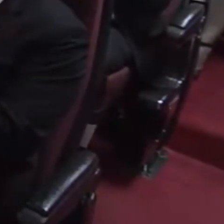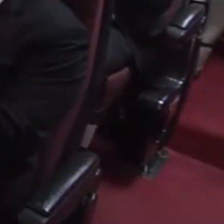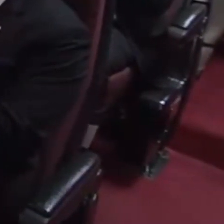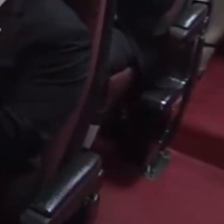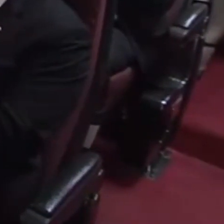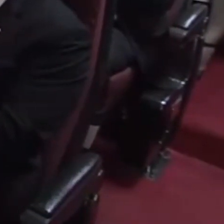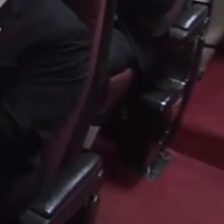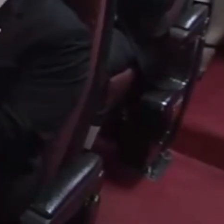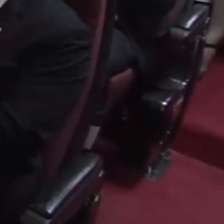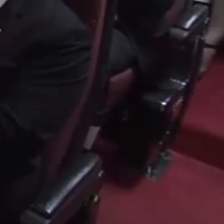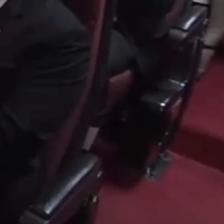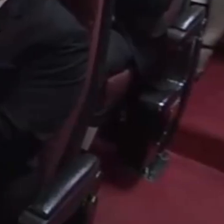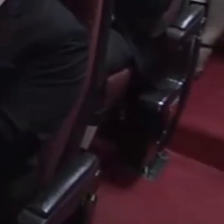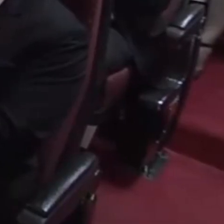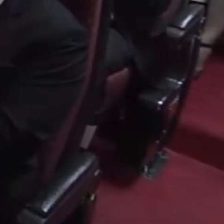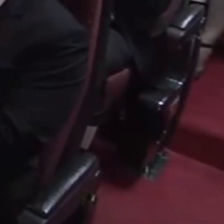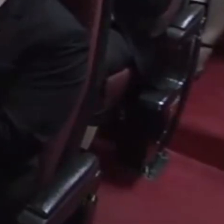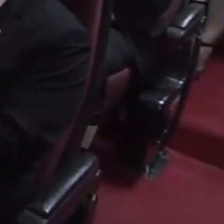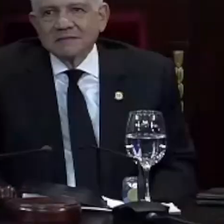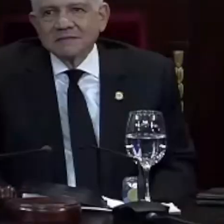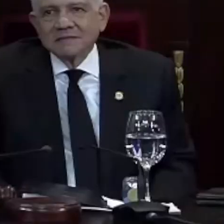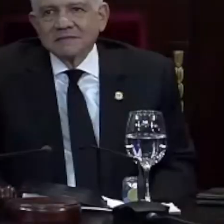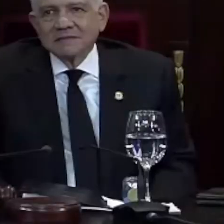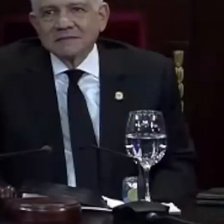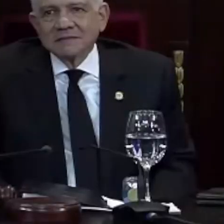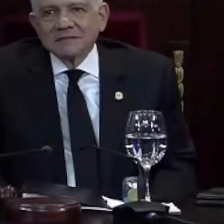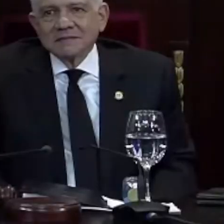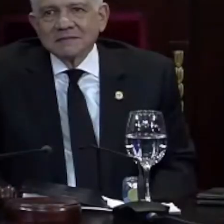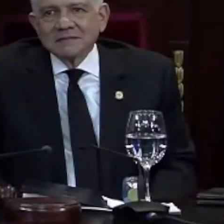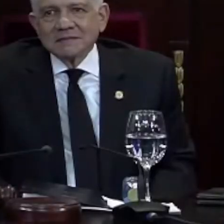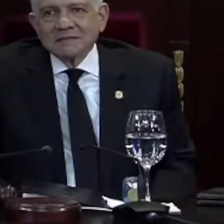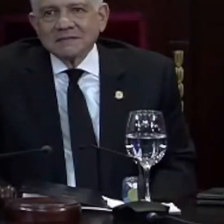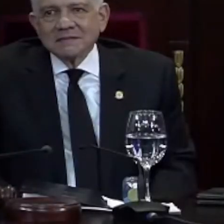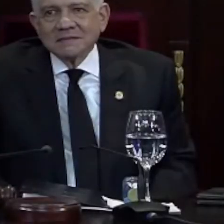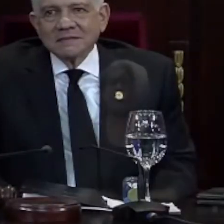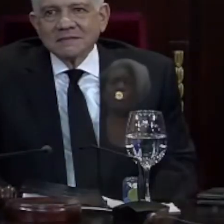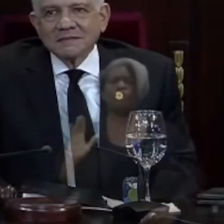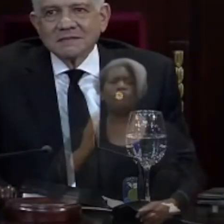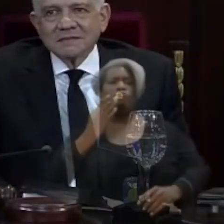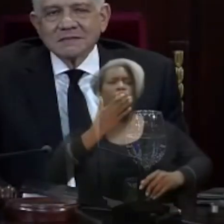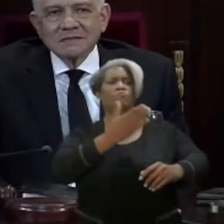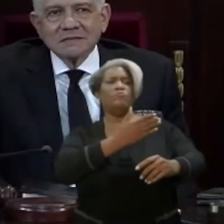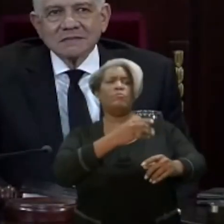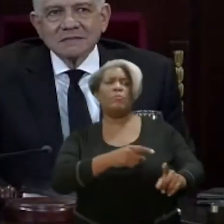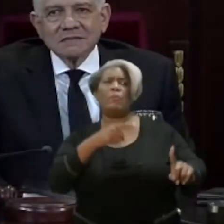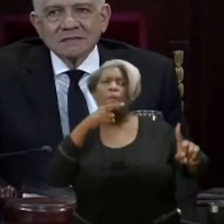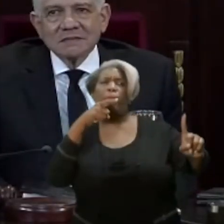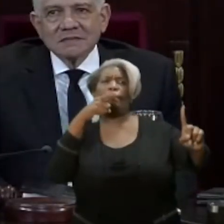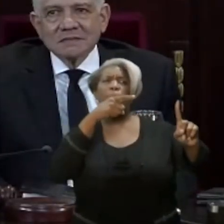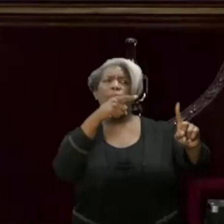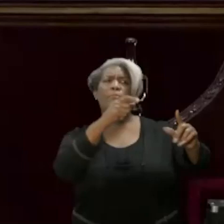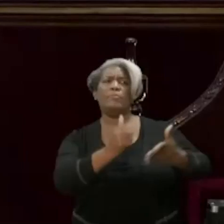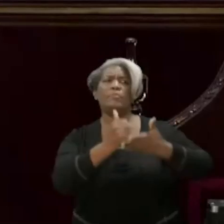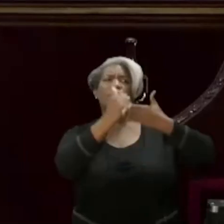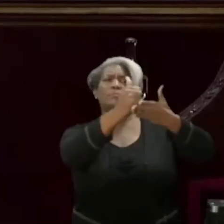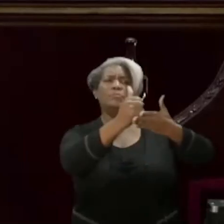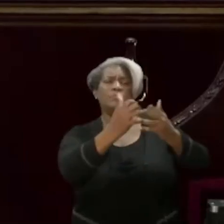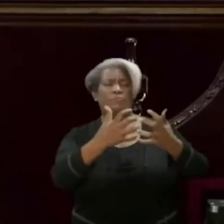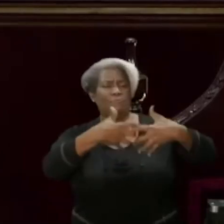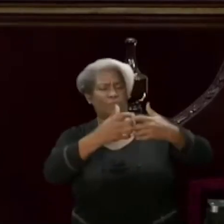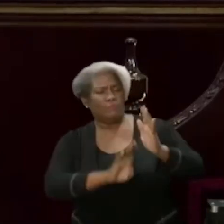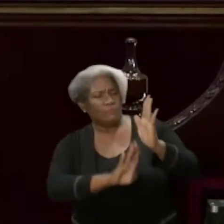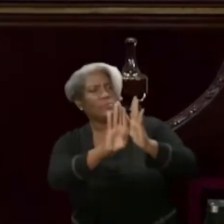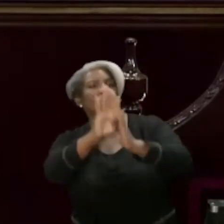A este exitoso modelo debemos sumar nuestra apuesta por el desarrollo industrial en todos los niveles. Hoy